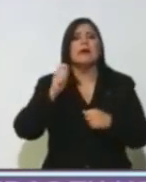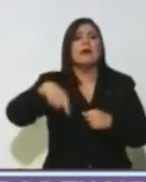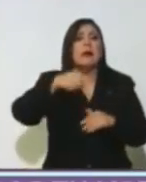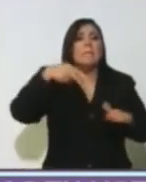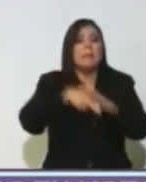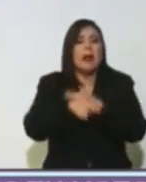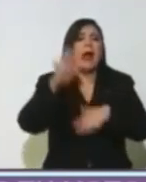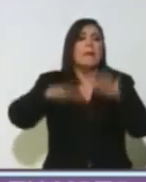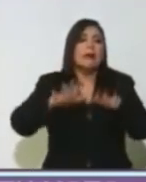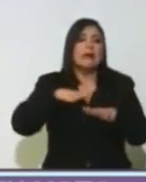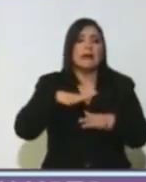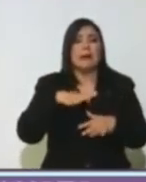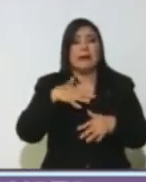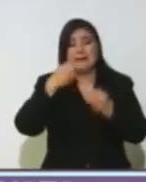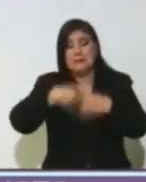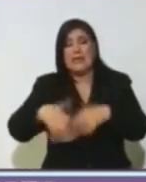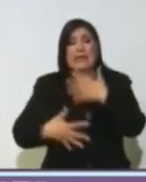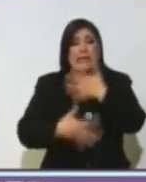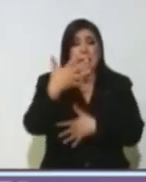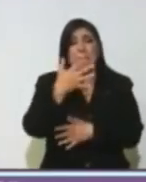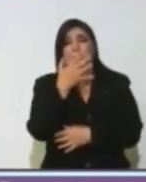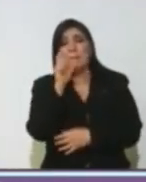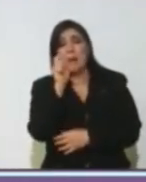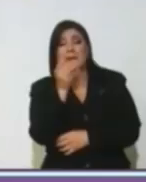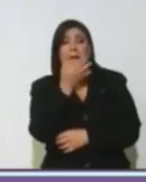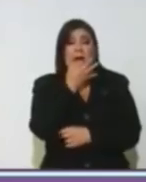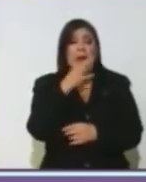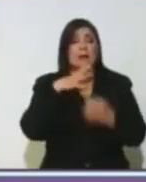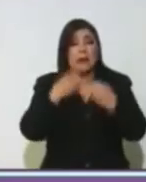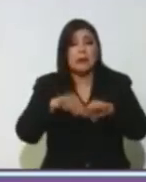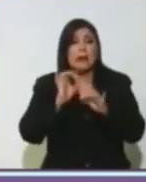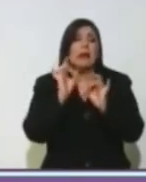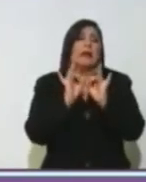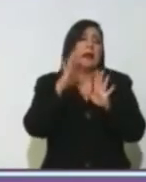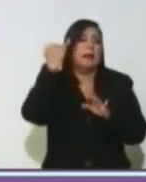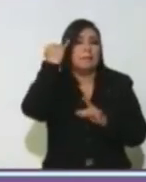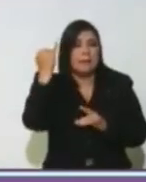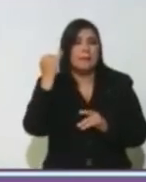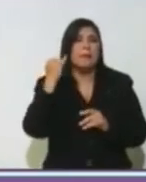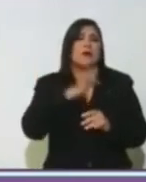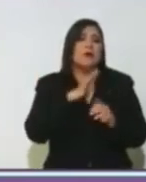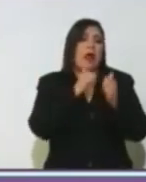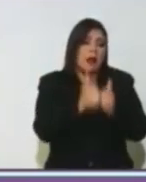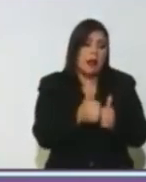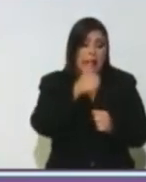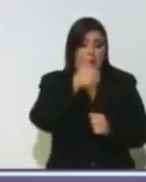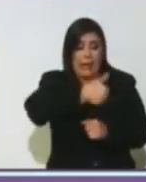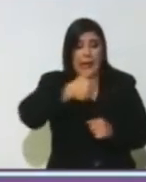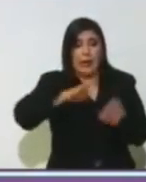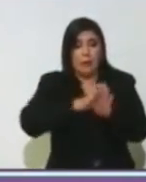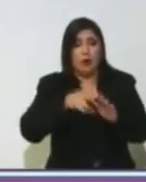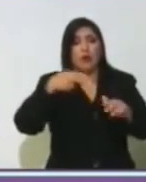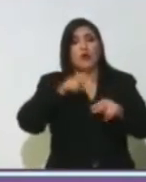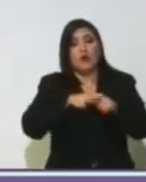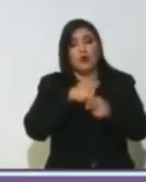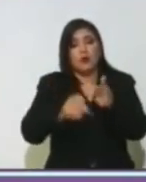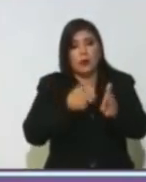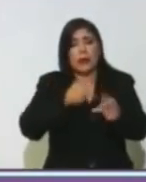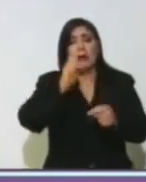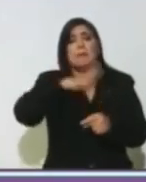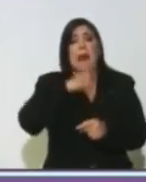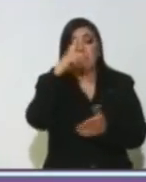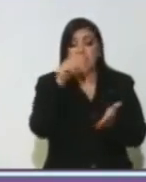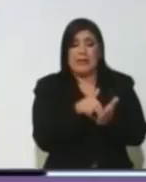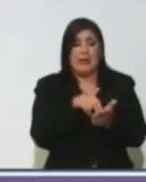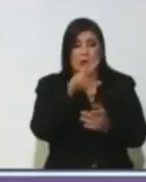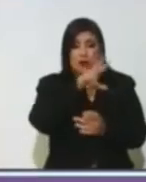pierda entre 15 y 20 minutos lo que significa si consideramos que en cada tren se transportan 1800